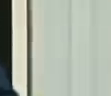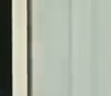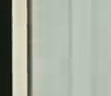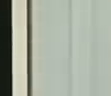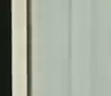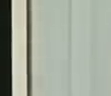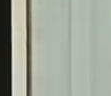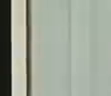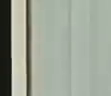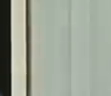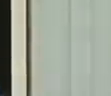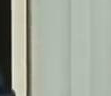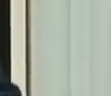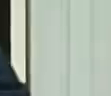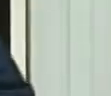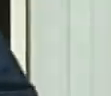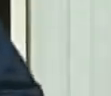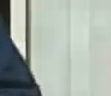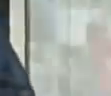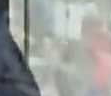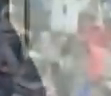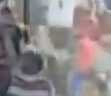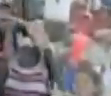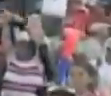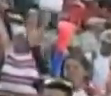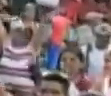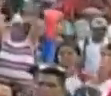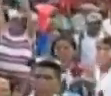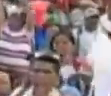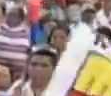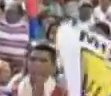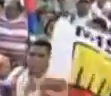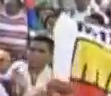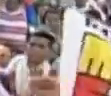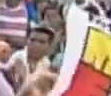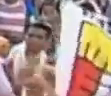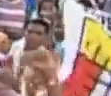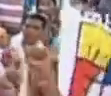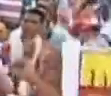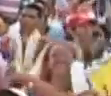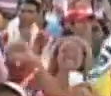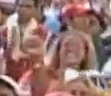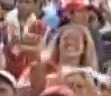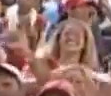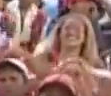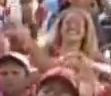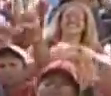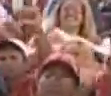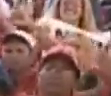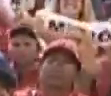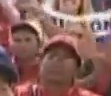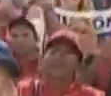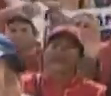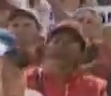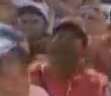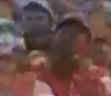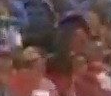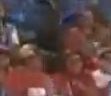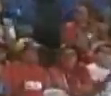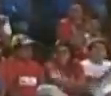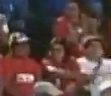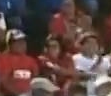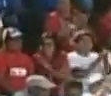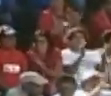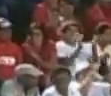radio y televisión, conectados con el amor y la conciencia de todo nuestro pueblo